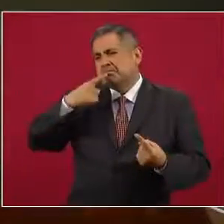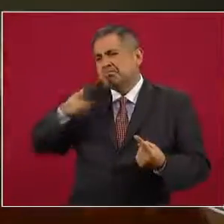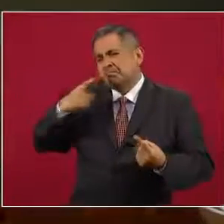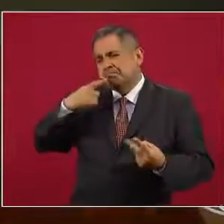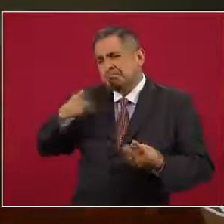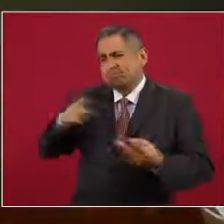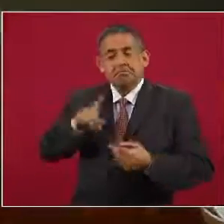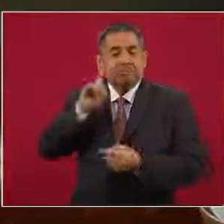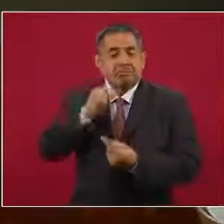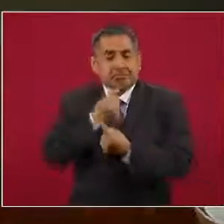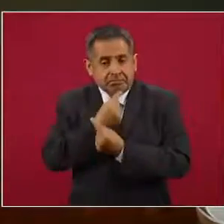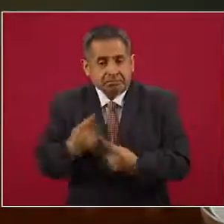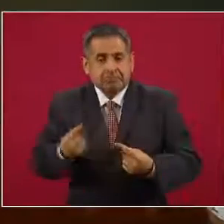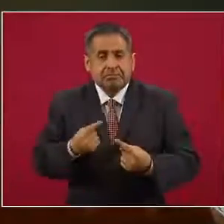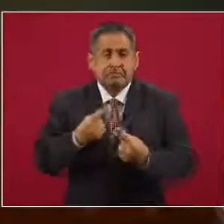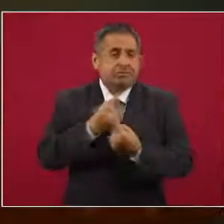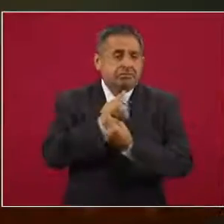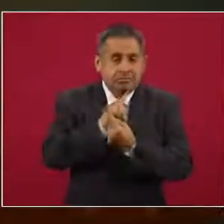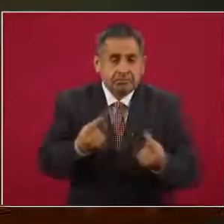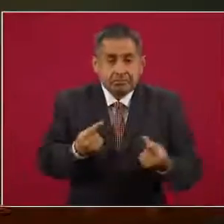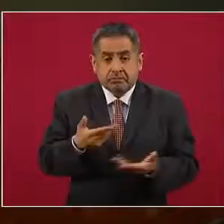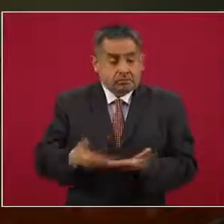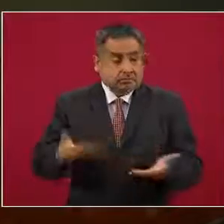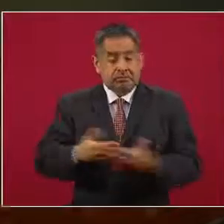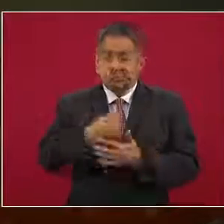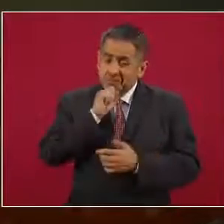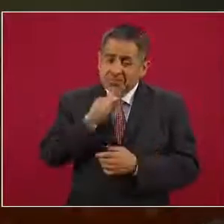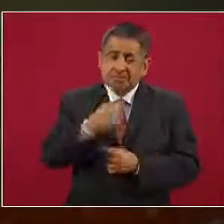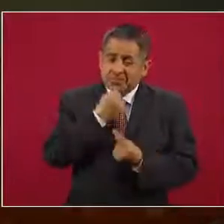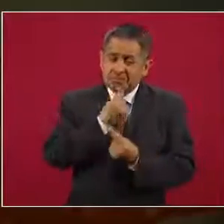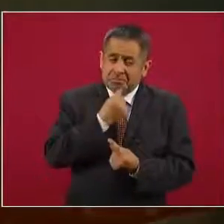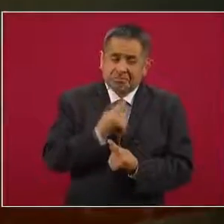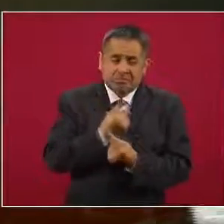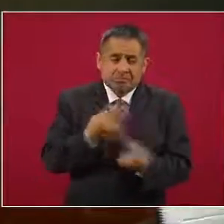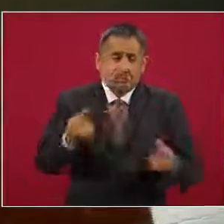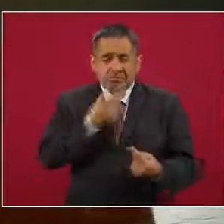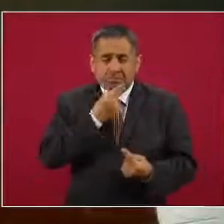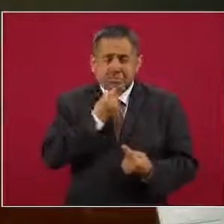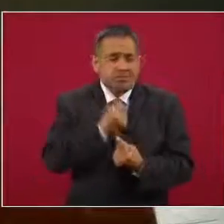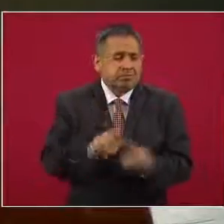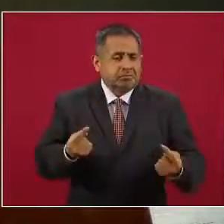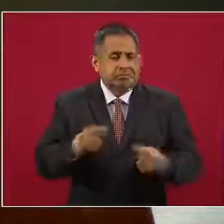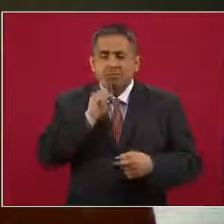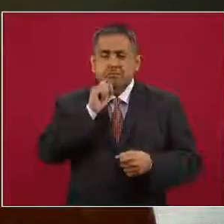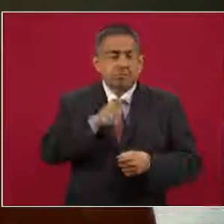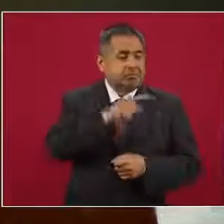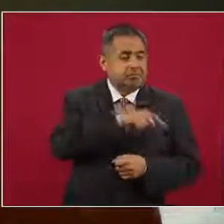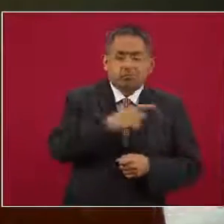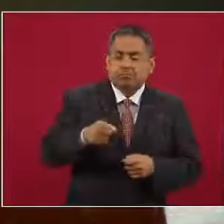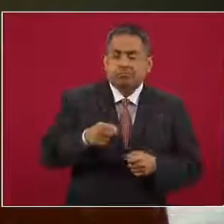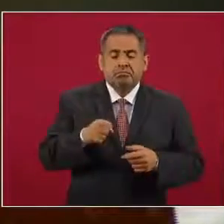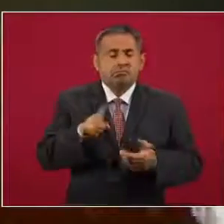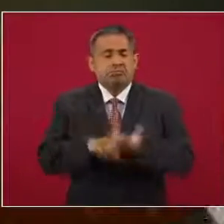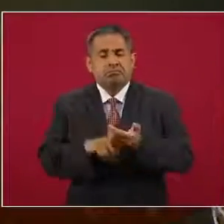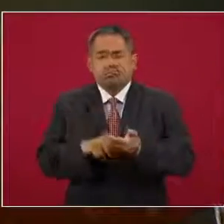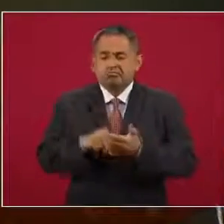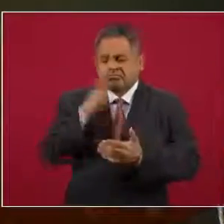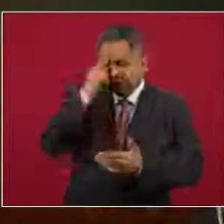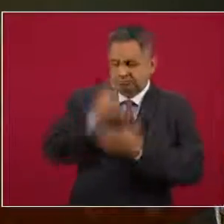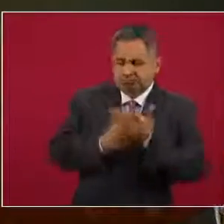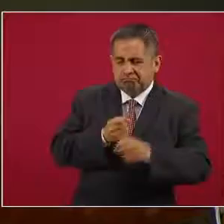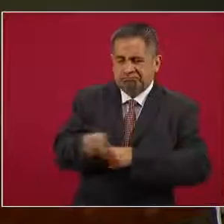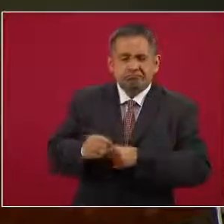de niñas, de niños, porque ahora son niños también, que están siendo violentados en estos círculos